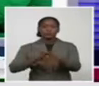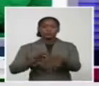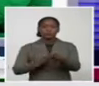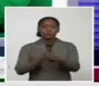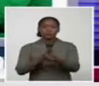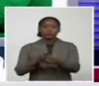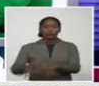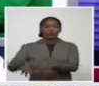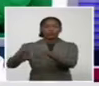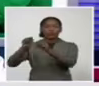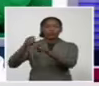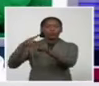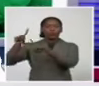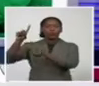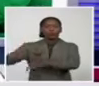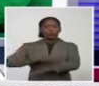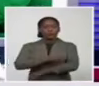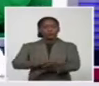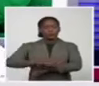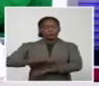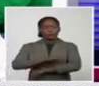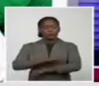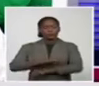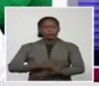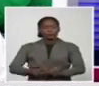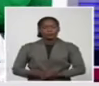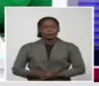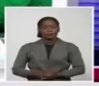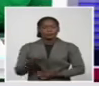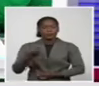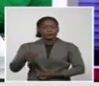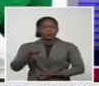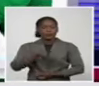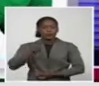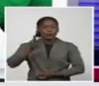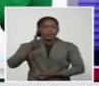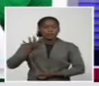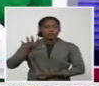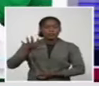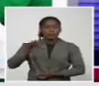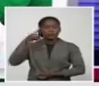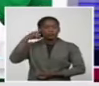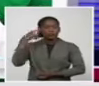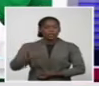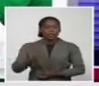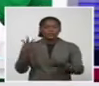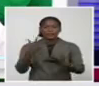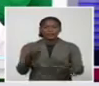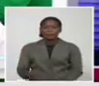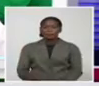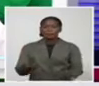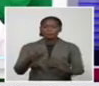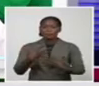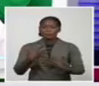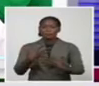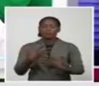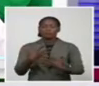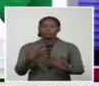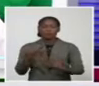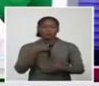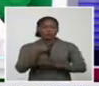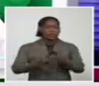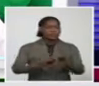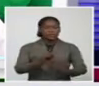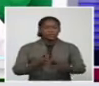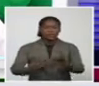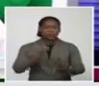país. Ayer, 25, no se ha podido precisar todavía la fuente de infección,